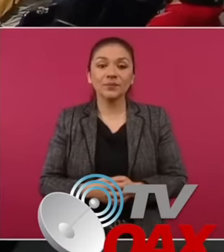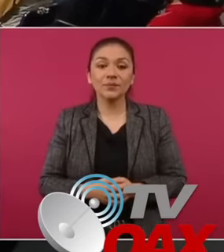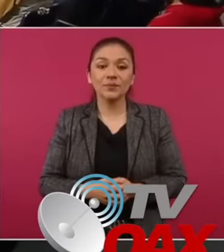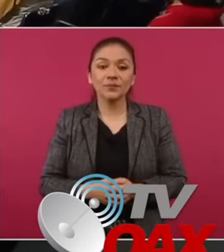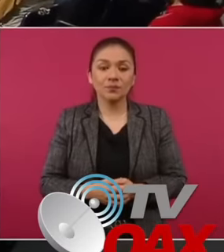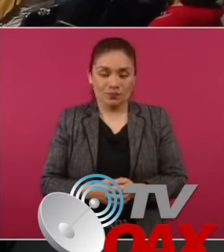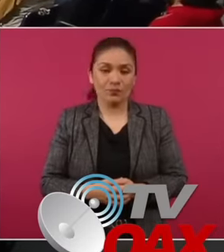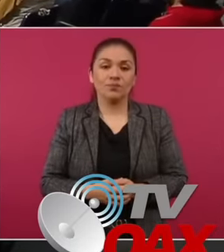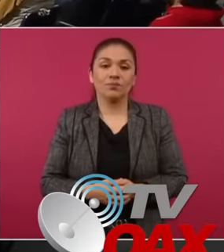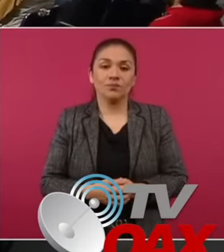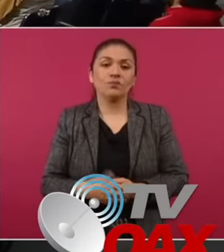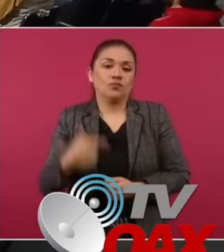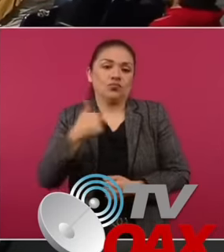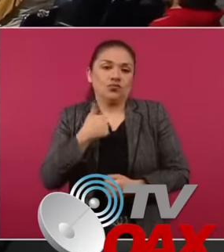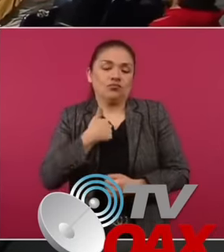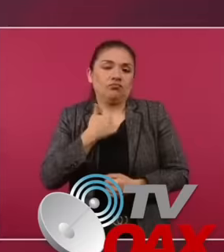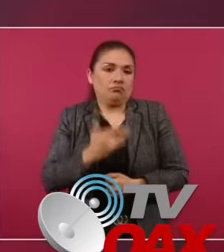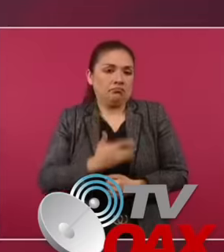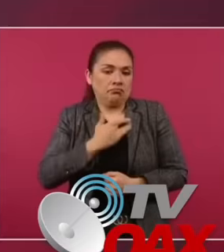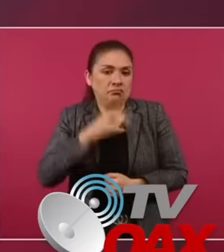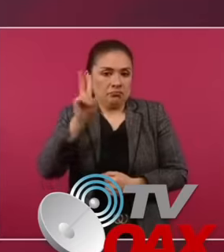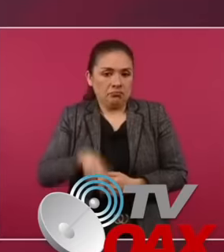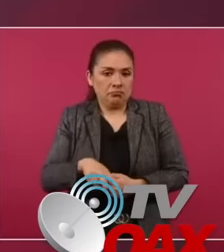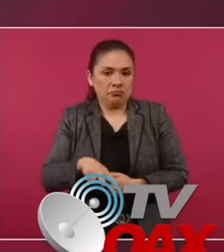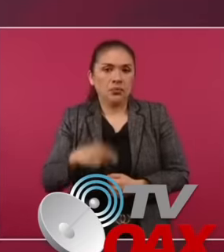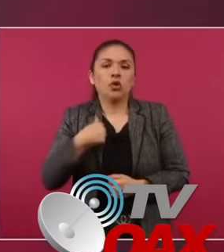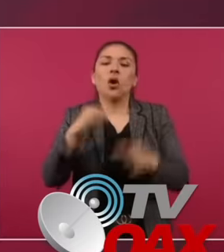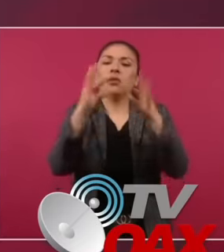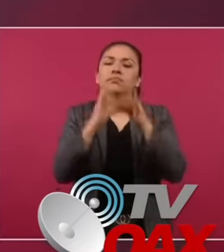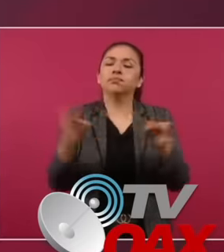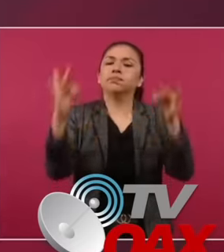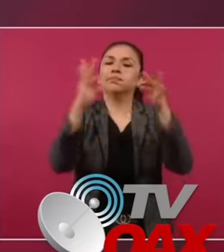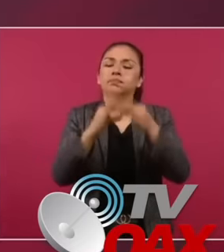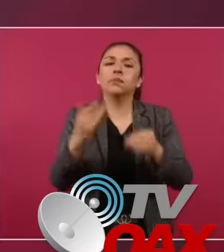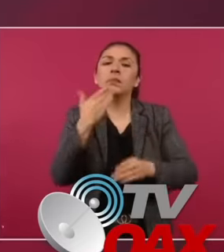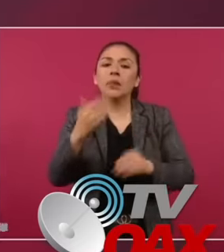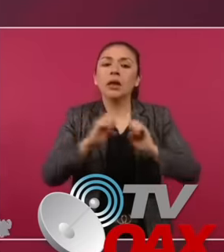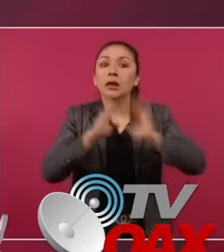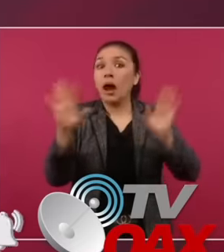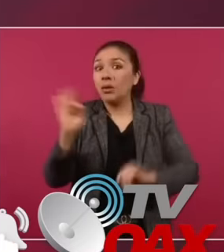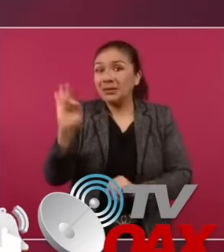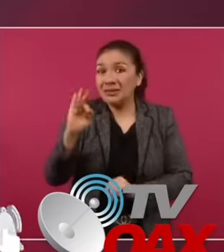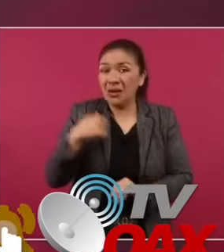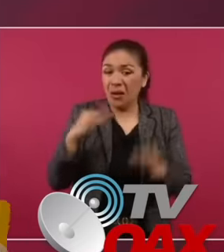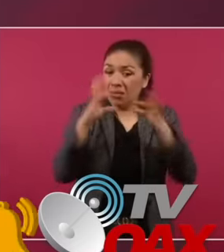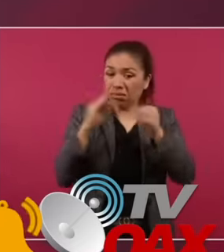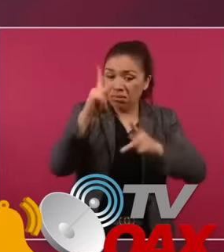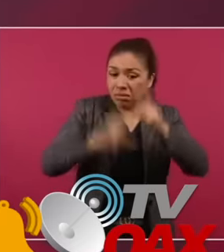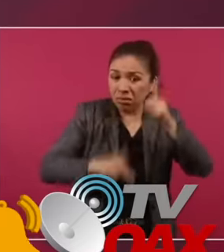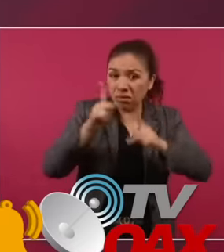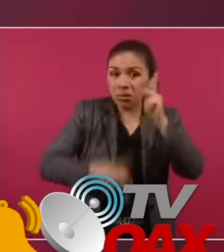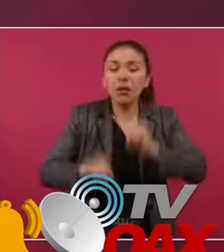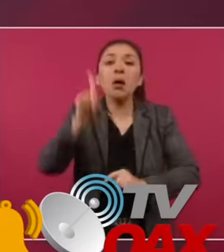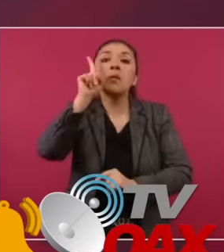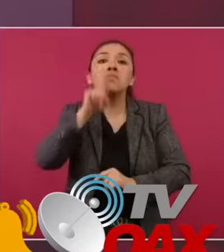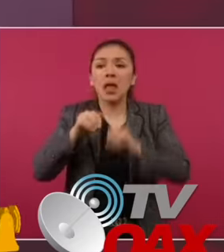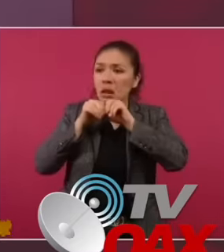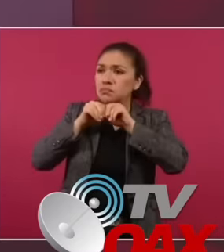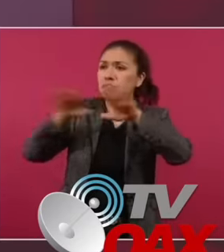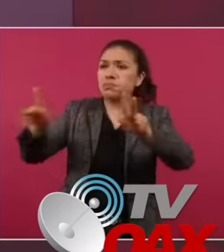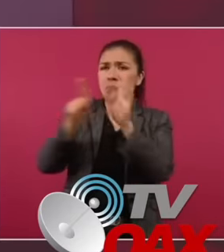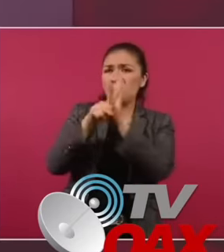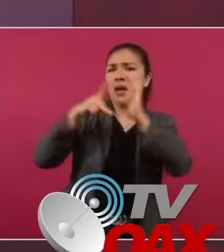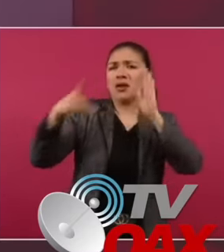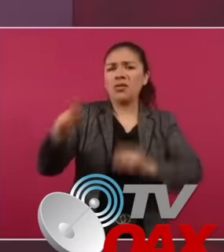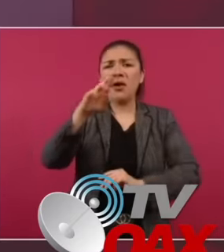das la oportunidad, porque así lo explico, si no, el Reforma mañana sale 8 columnas